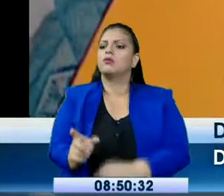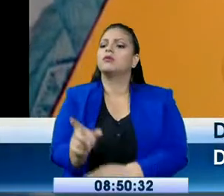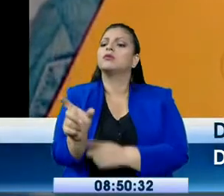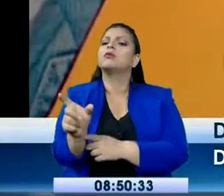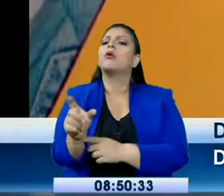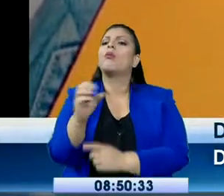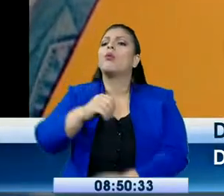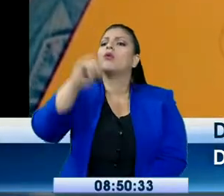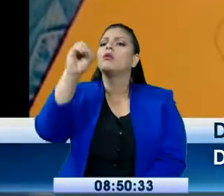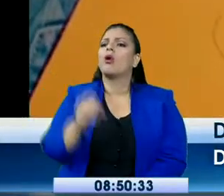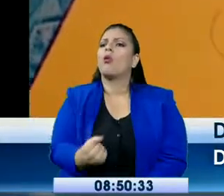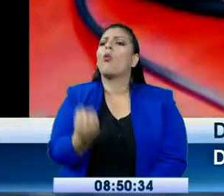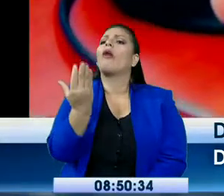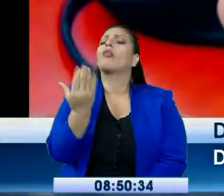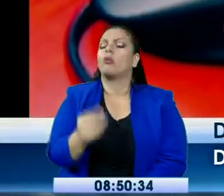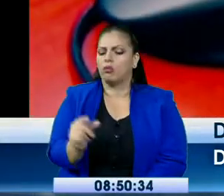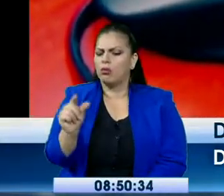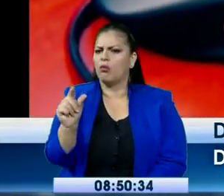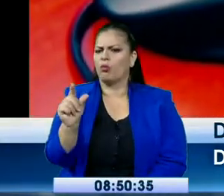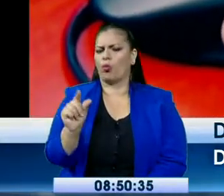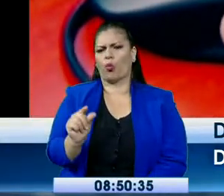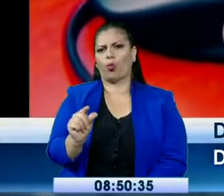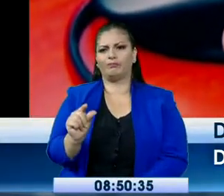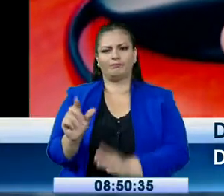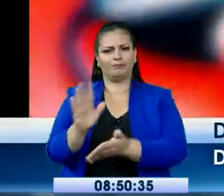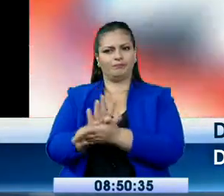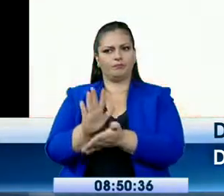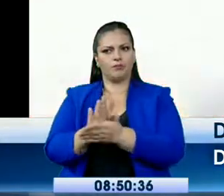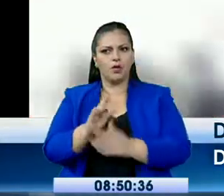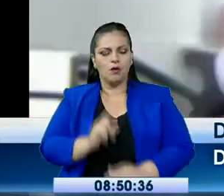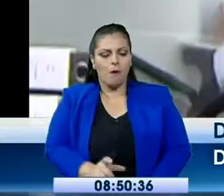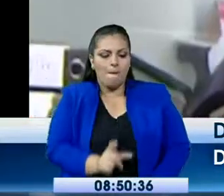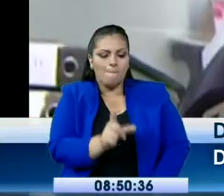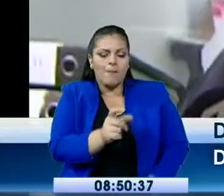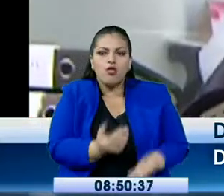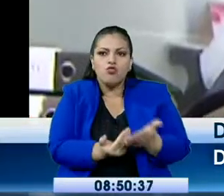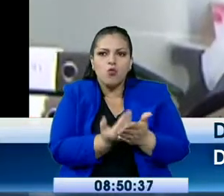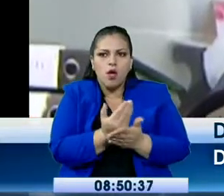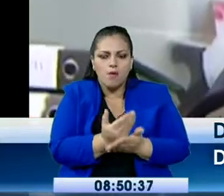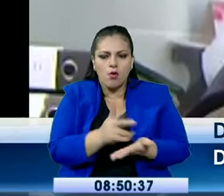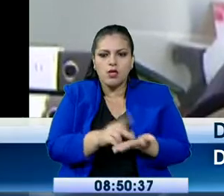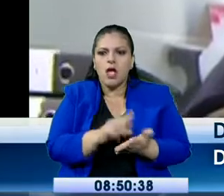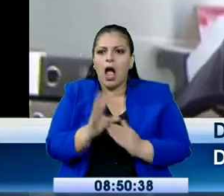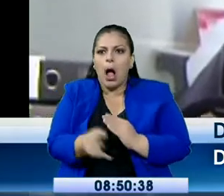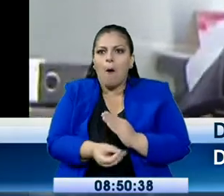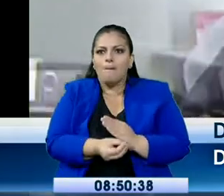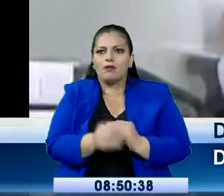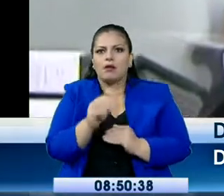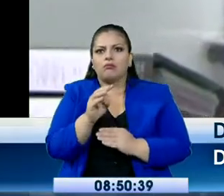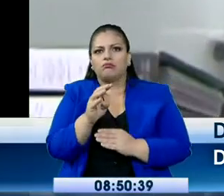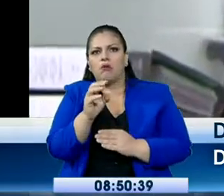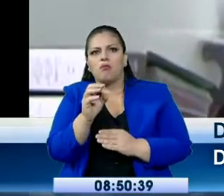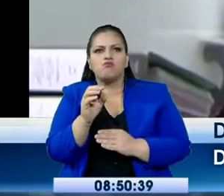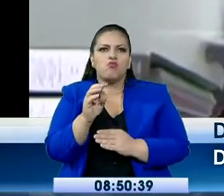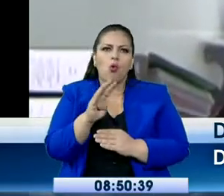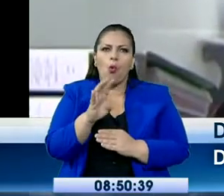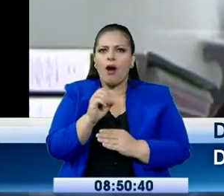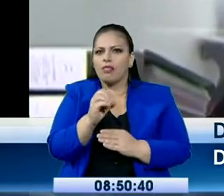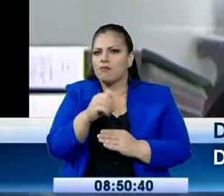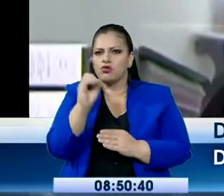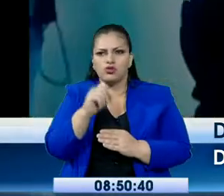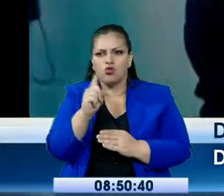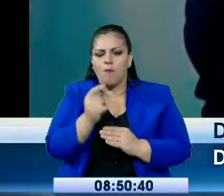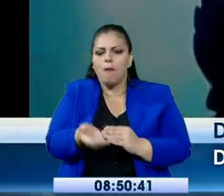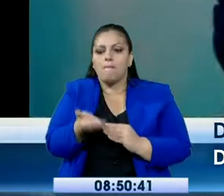ciudadanos, incrementando el porcentaje de discapacidad. En este caso, el uno hacía la conexión directa con los funcionarios